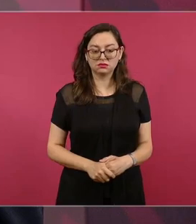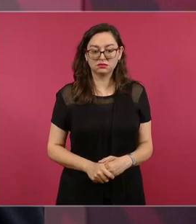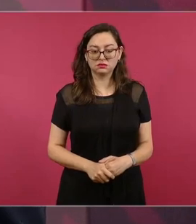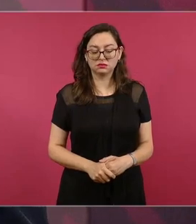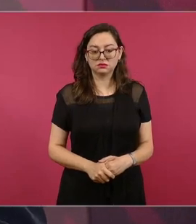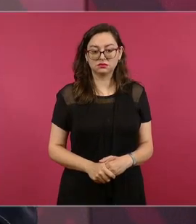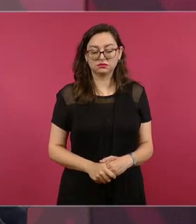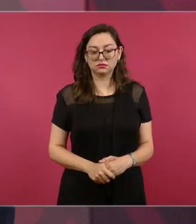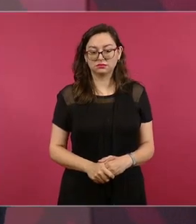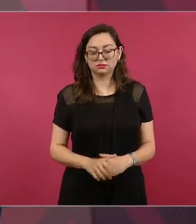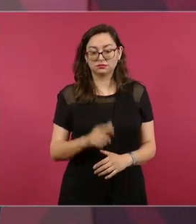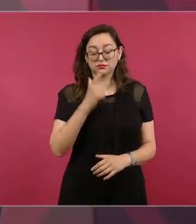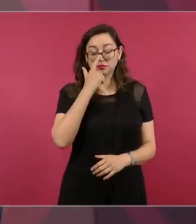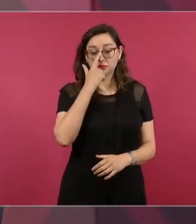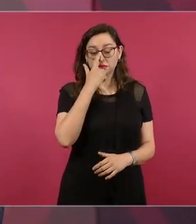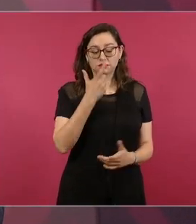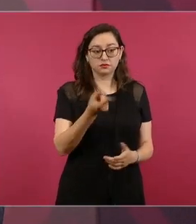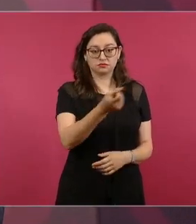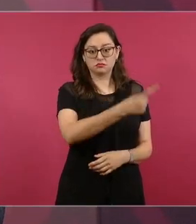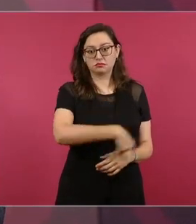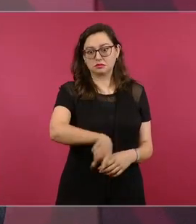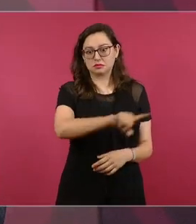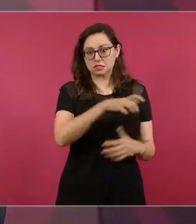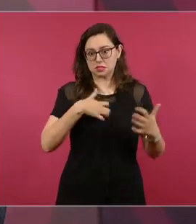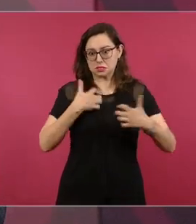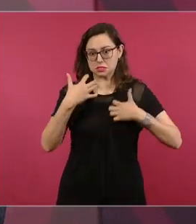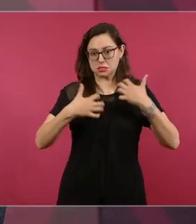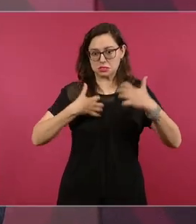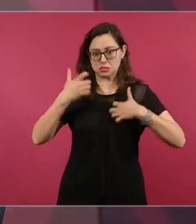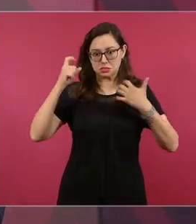entonces esa es la la molestia